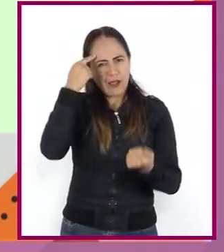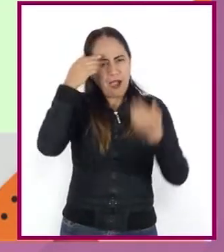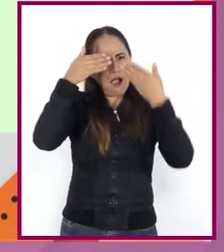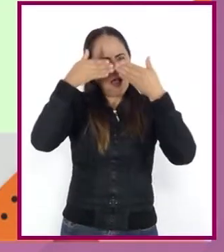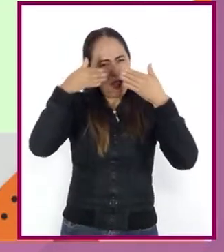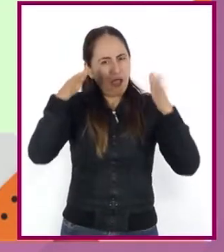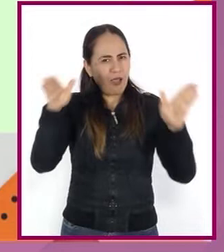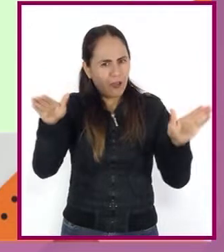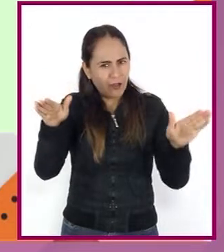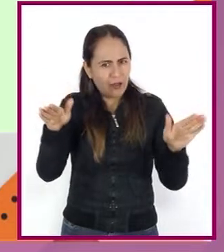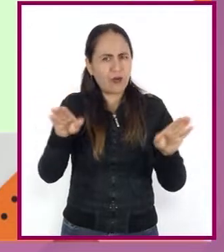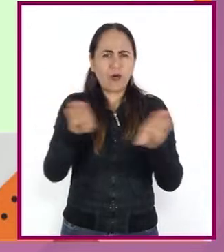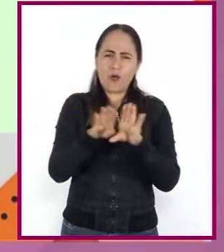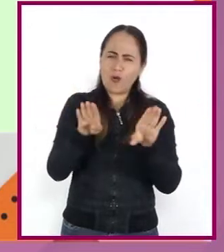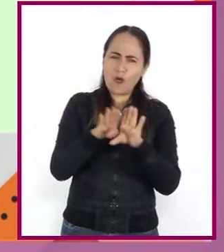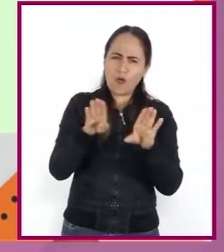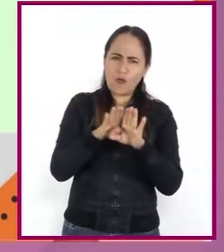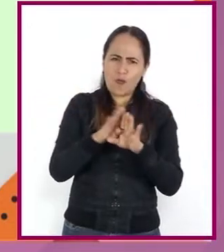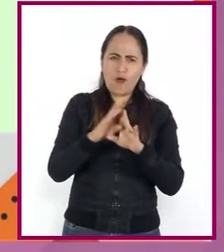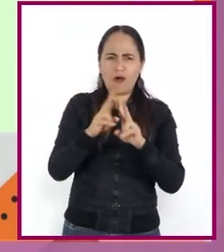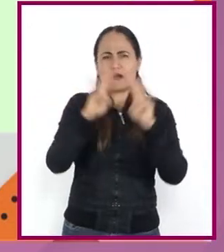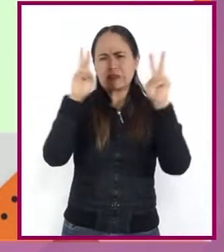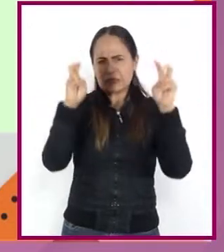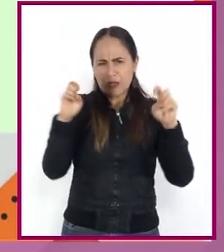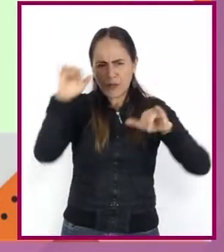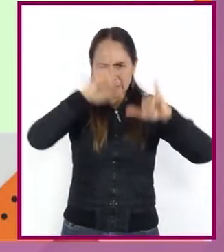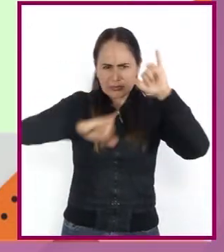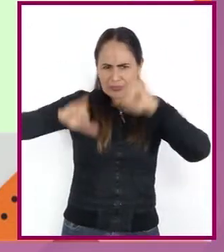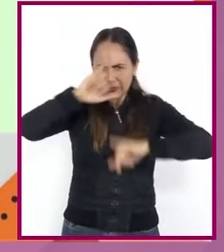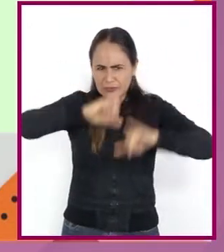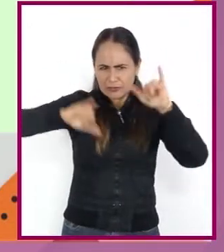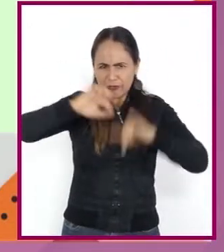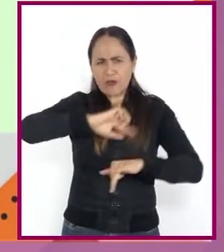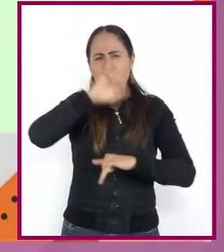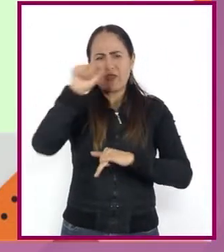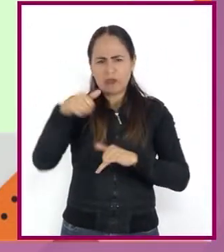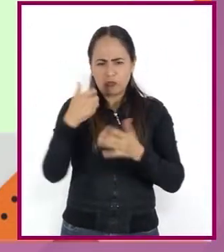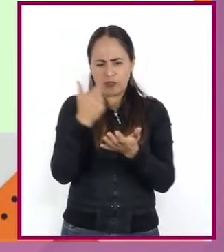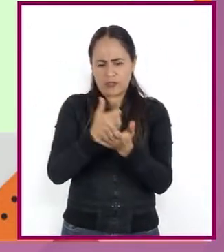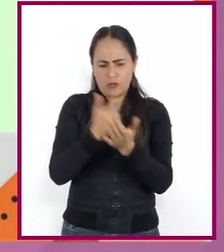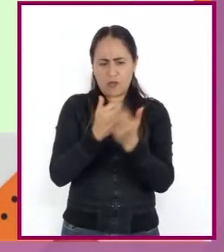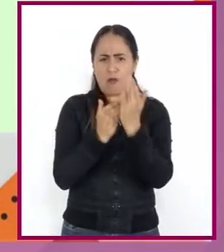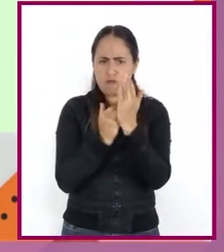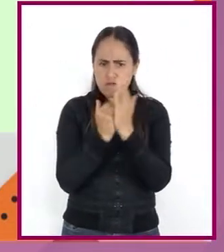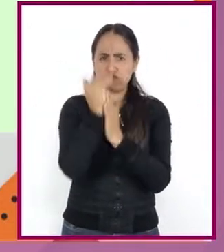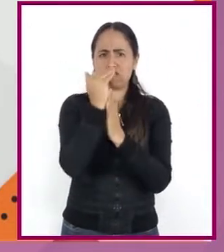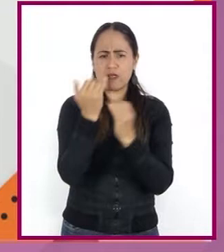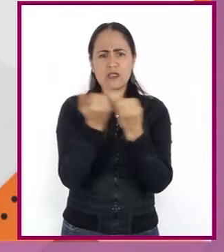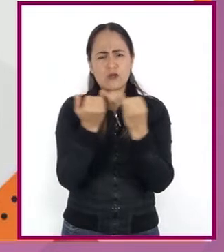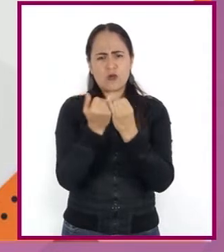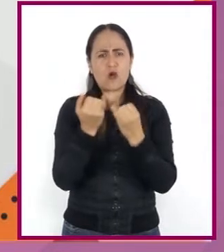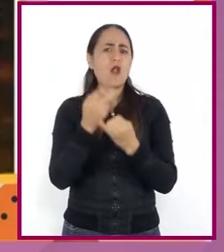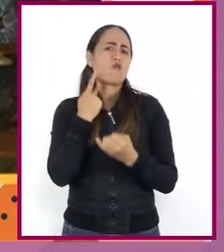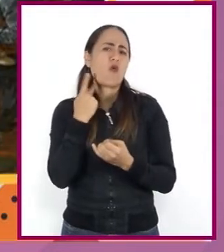racionalidad científica se llegaría al progreso económico y a la libertad política.